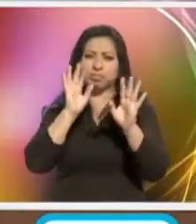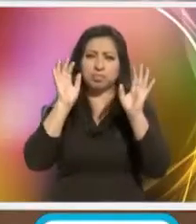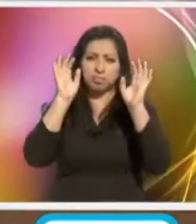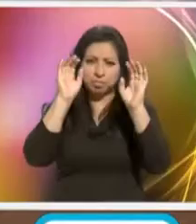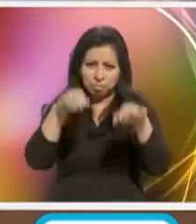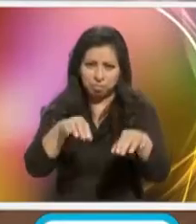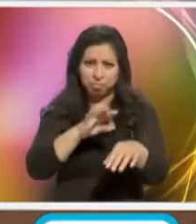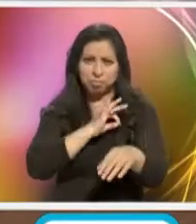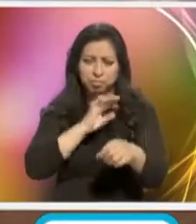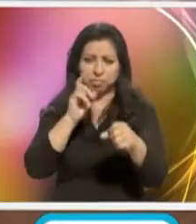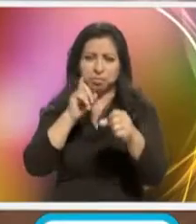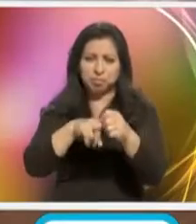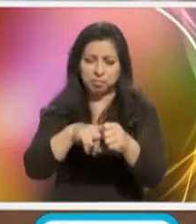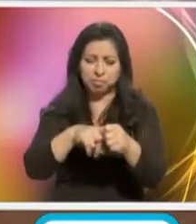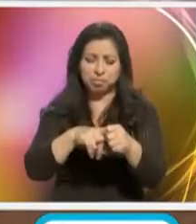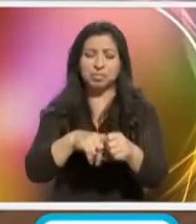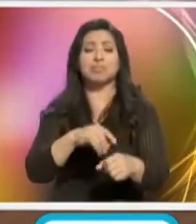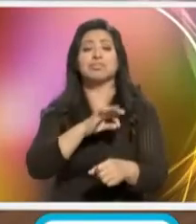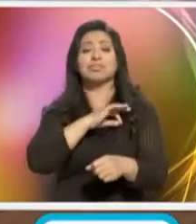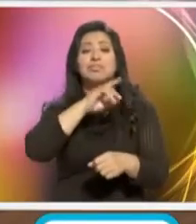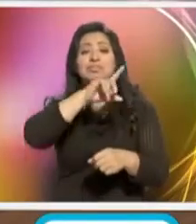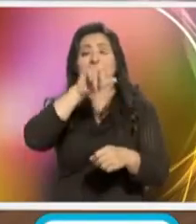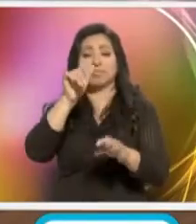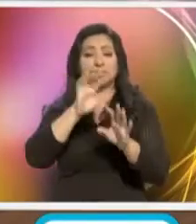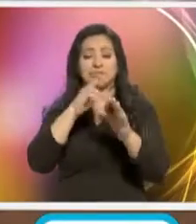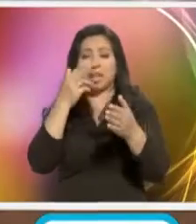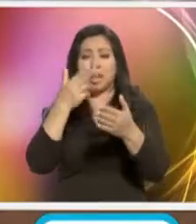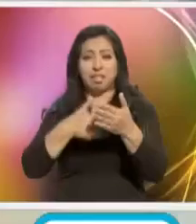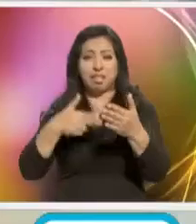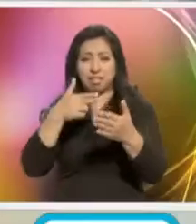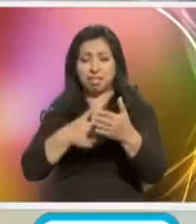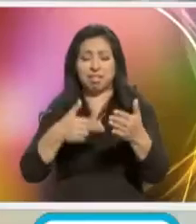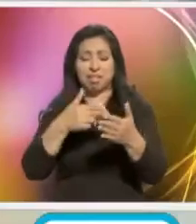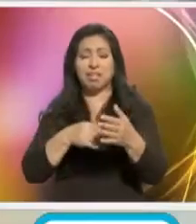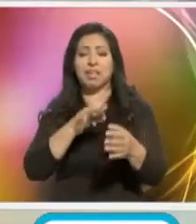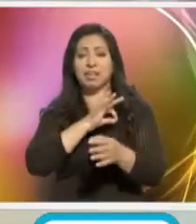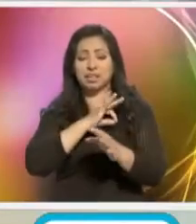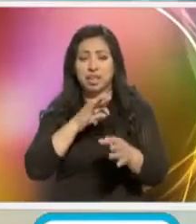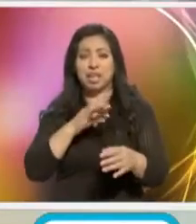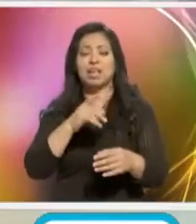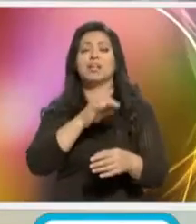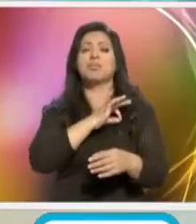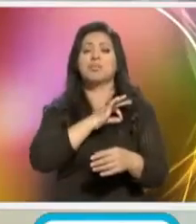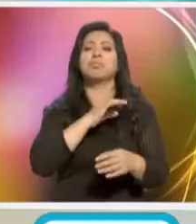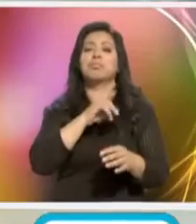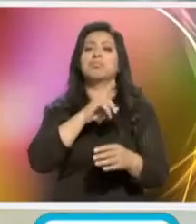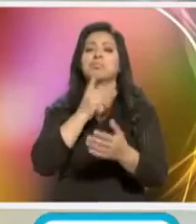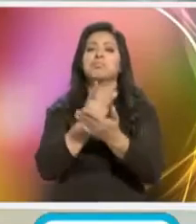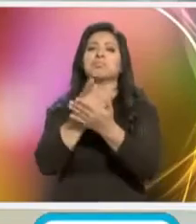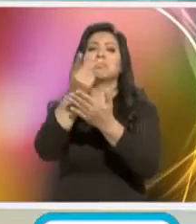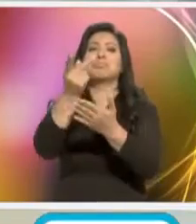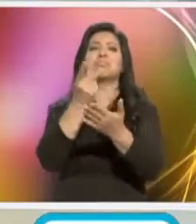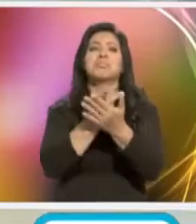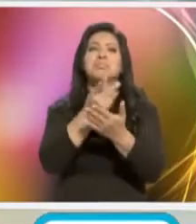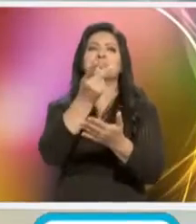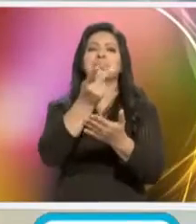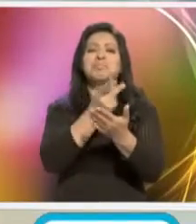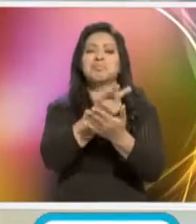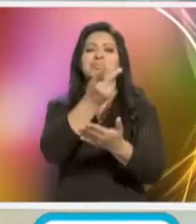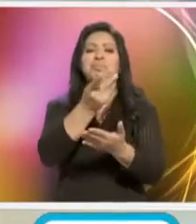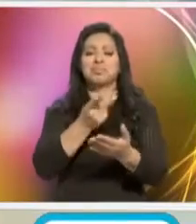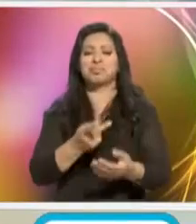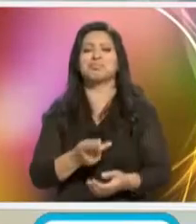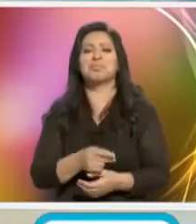a hacer un reconocimiento al mejor, al que le ha echado más ganas, ¿no? Exacto. Sí, porque esa es la intención, que justo se vea en las artes circenses,